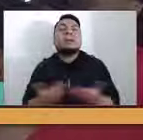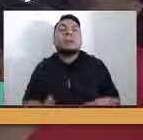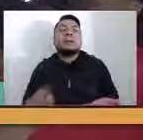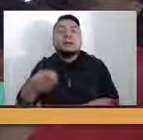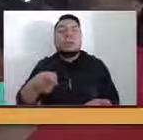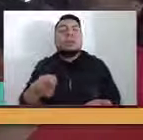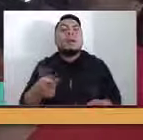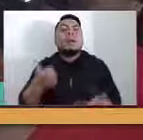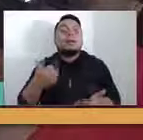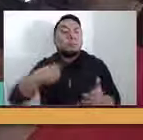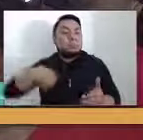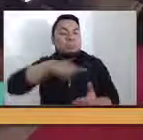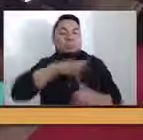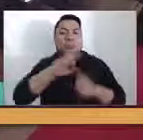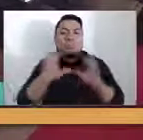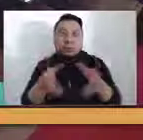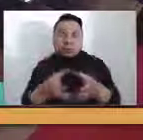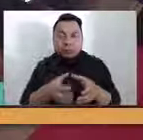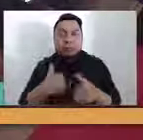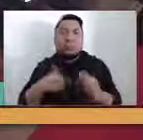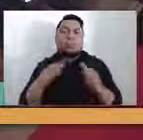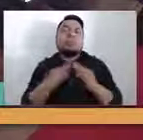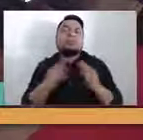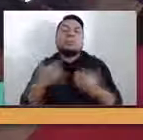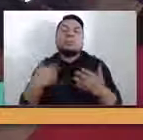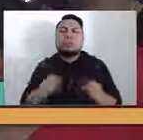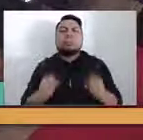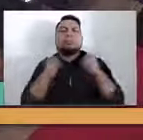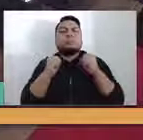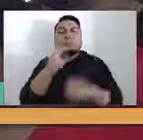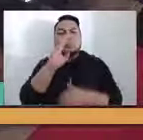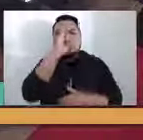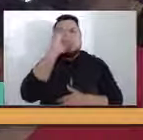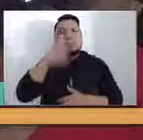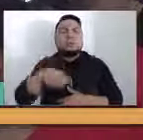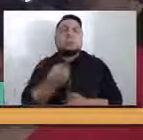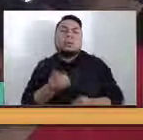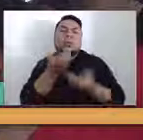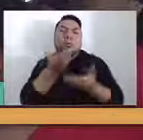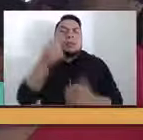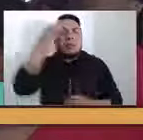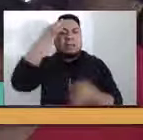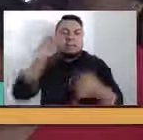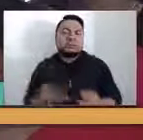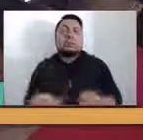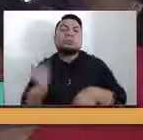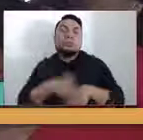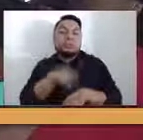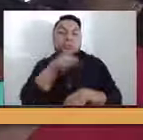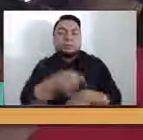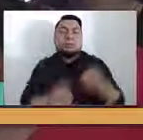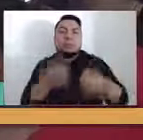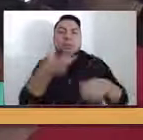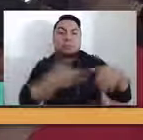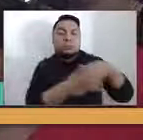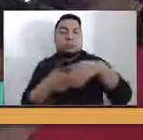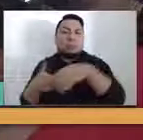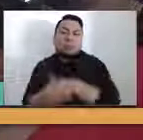Consejo Metropolitano, hemos sido firmes al momento de tener una posición respecto a las concesiones. Y el día de